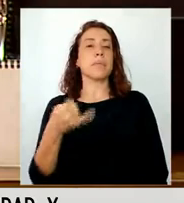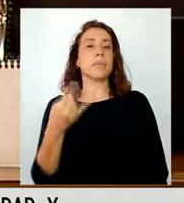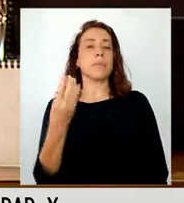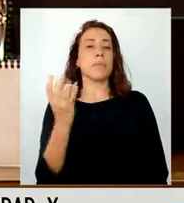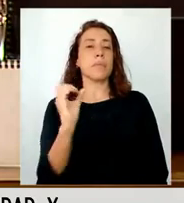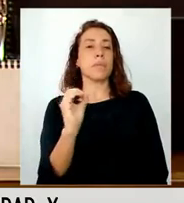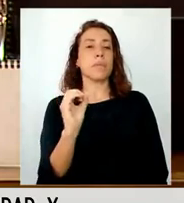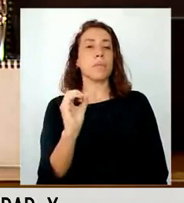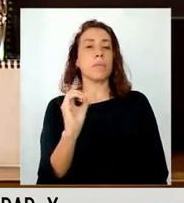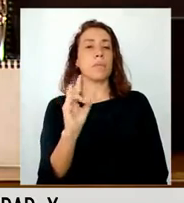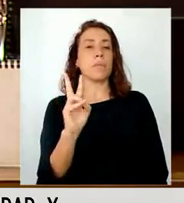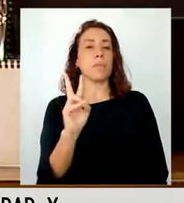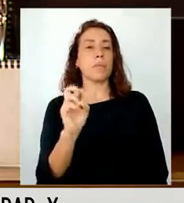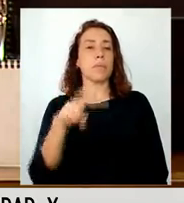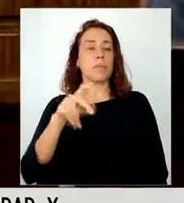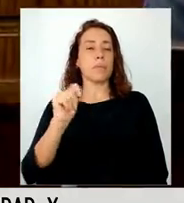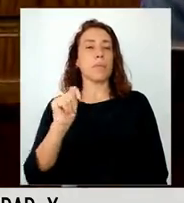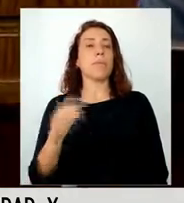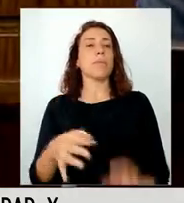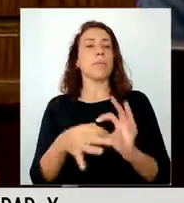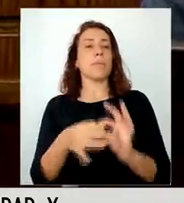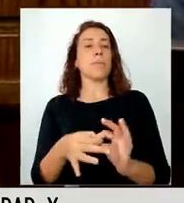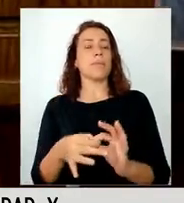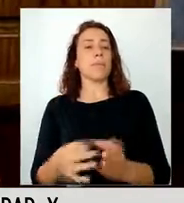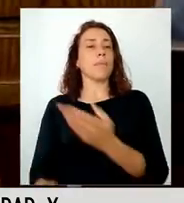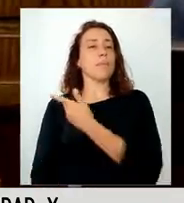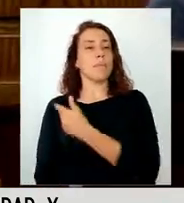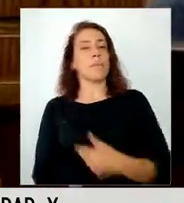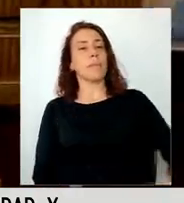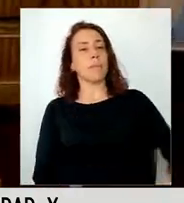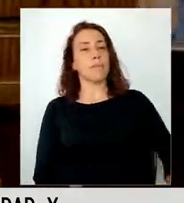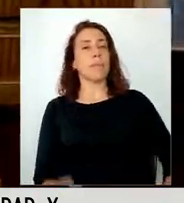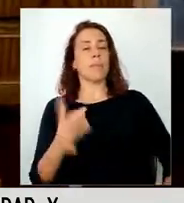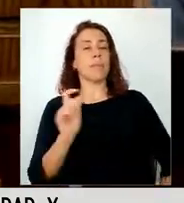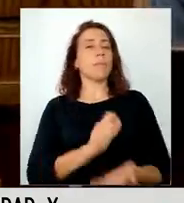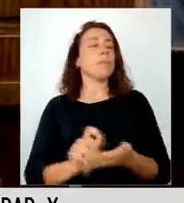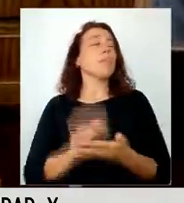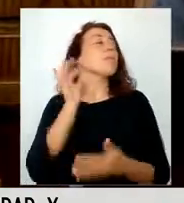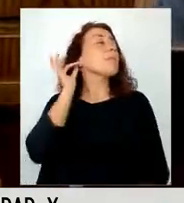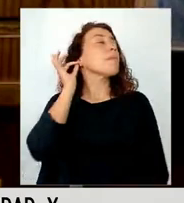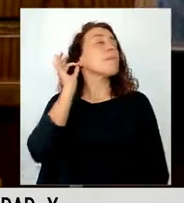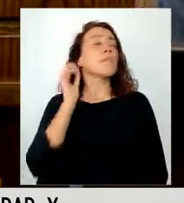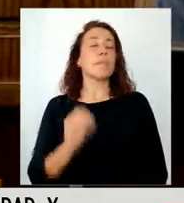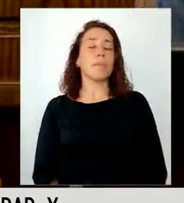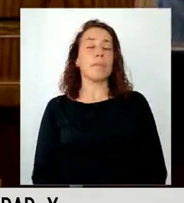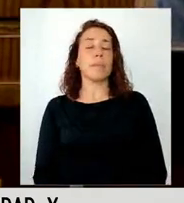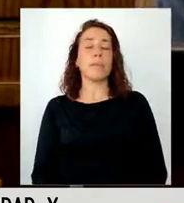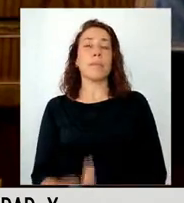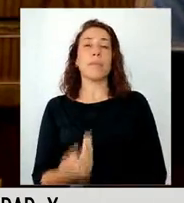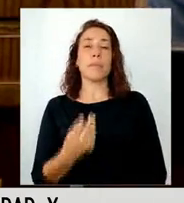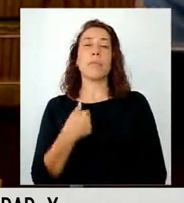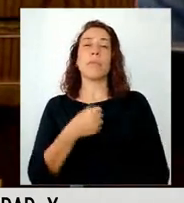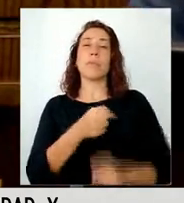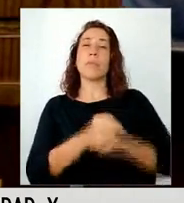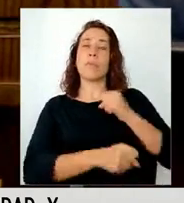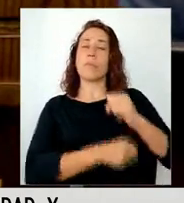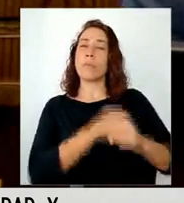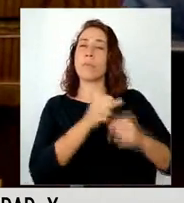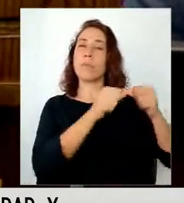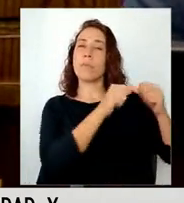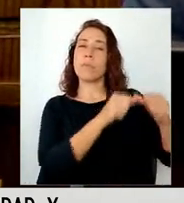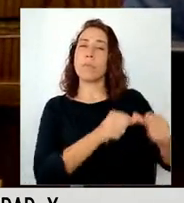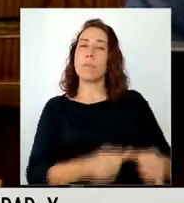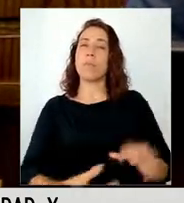estimado presidente estimada subsecretaria llevo bastantes años ligado de diferentes